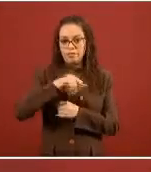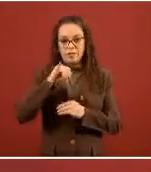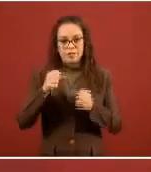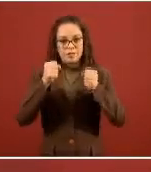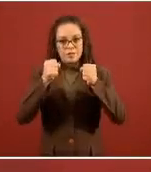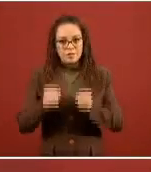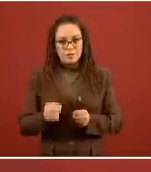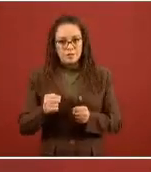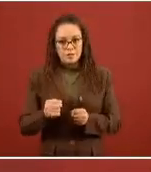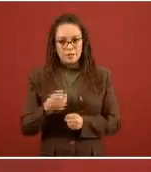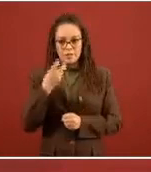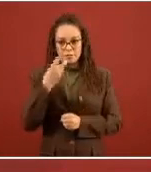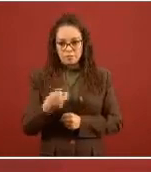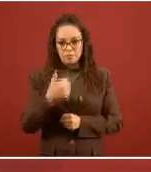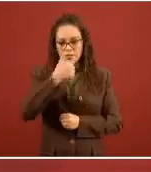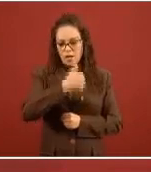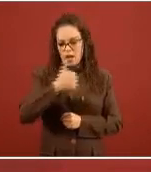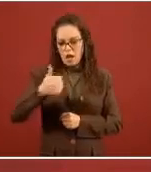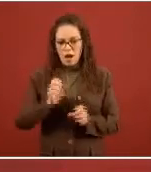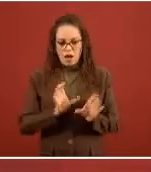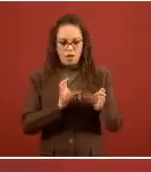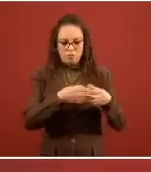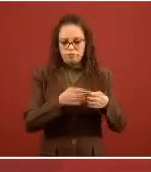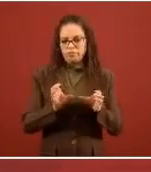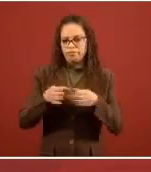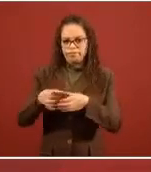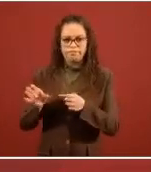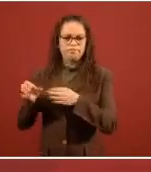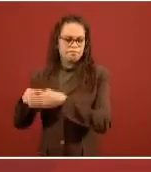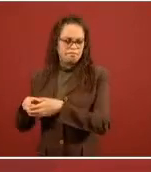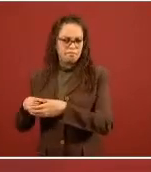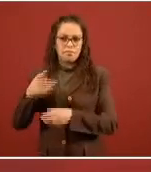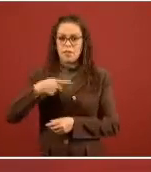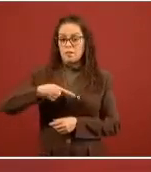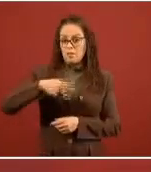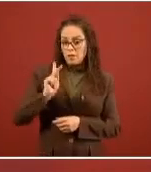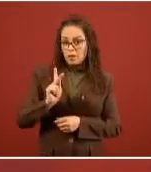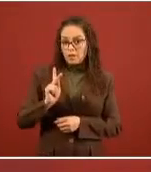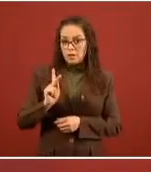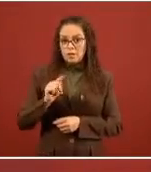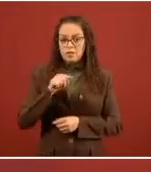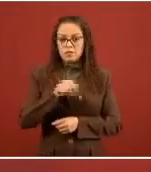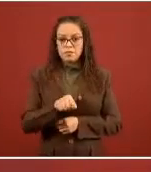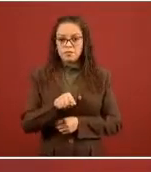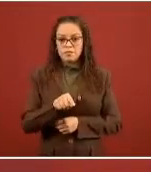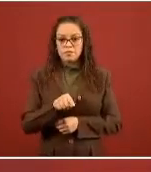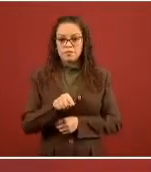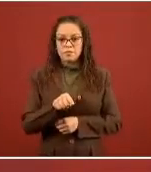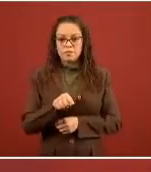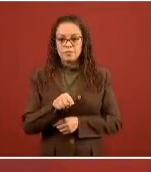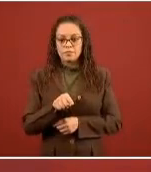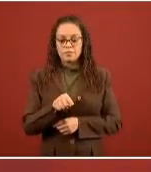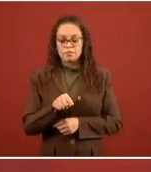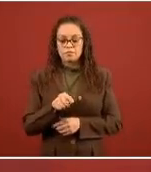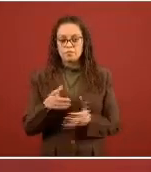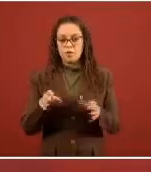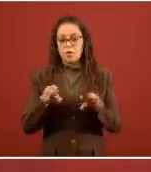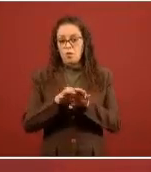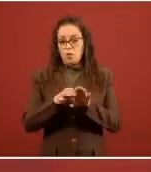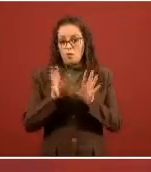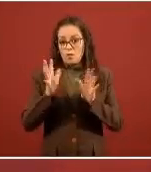confirmados para cada una de las categorías. Sin embargo, no sería tampoco lo correcto porque, como hemos comentado, a medida que